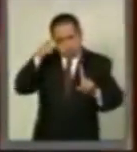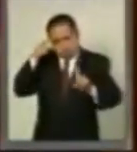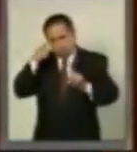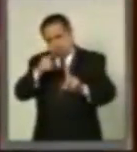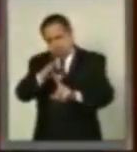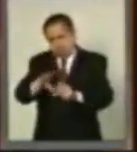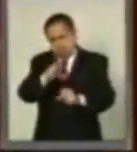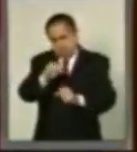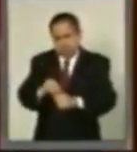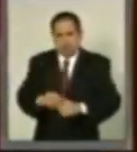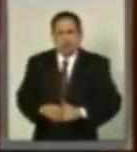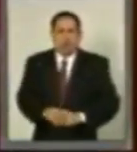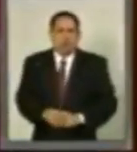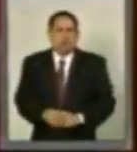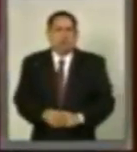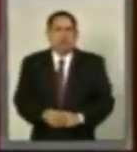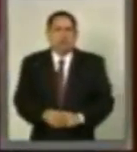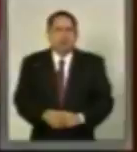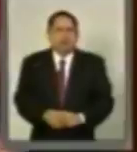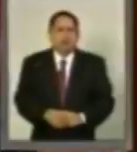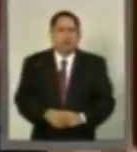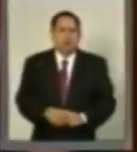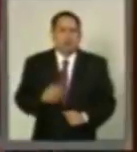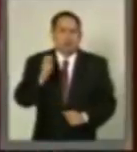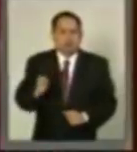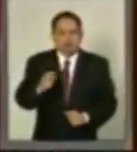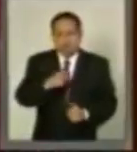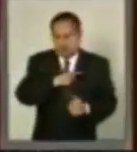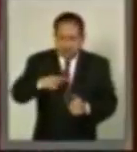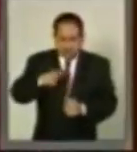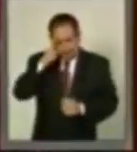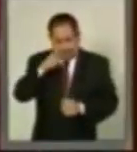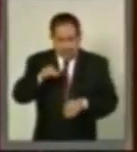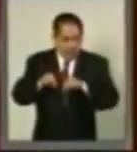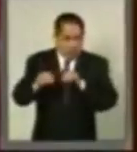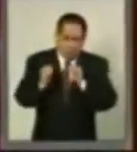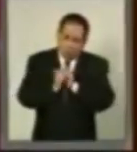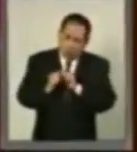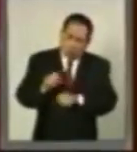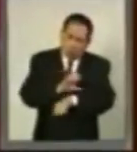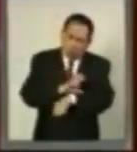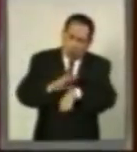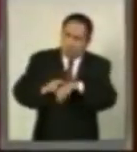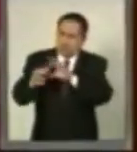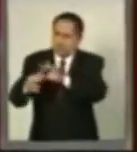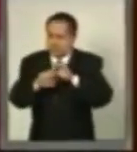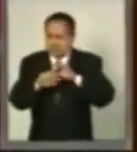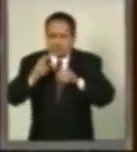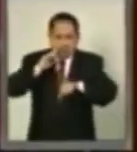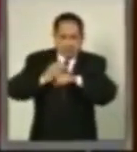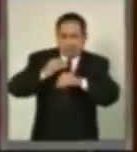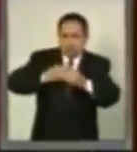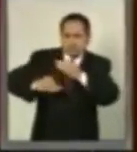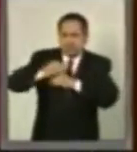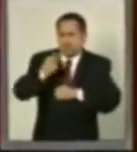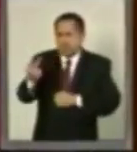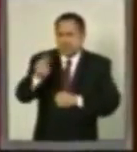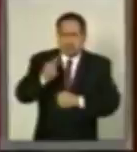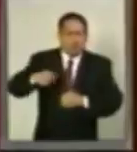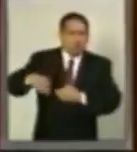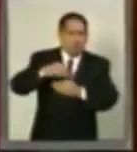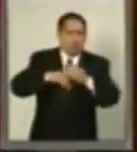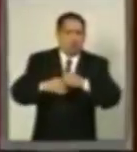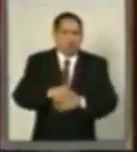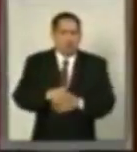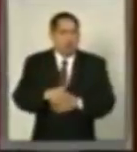integral. Y esto, reitero, debe ser con el trabajo coordinado y la corresponsabilidad de todos. Se